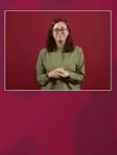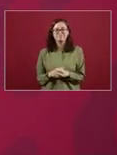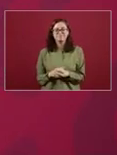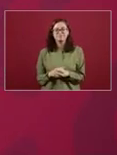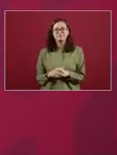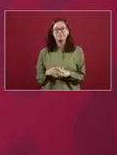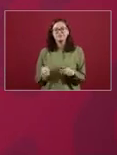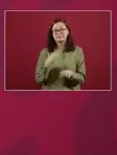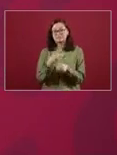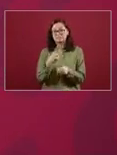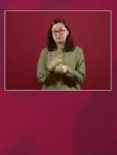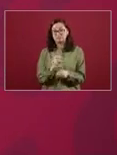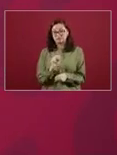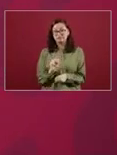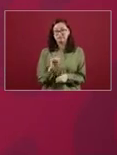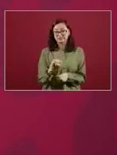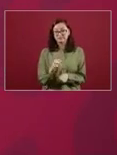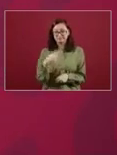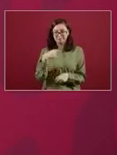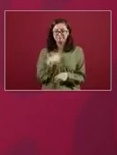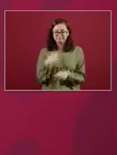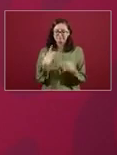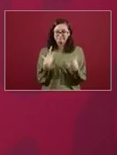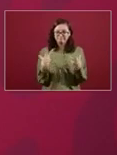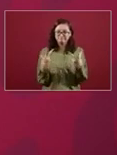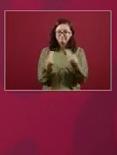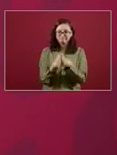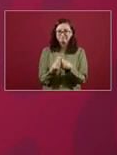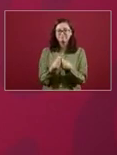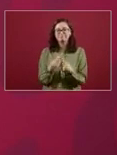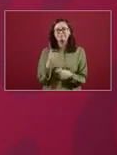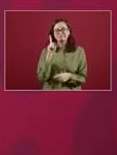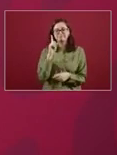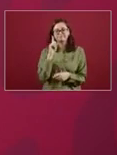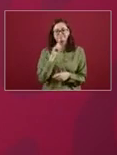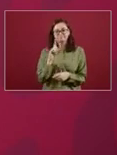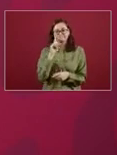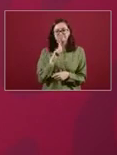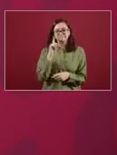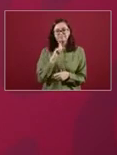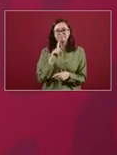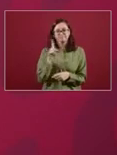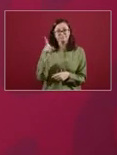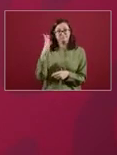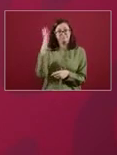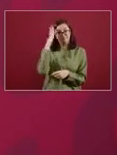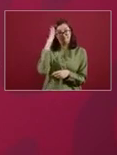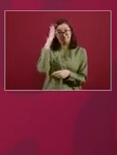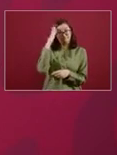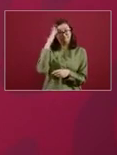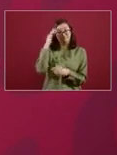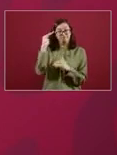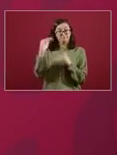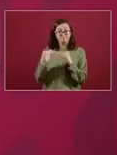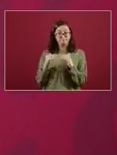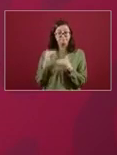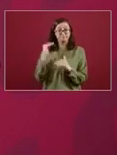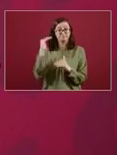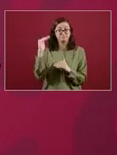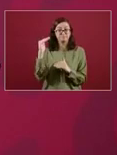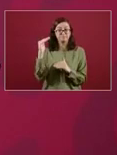Lo segundo, sí, me voy a reunir con la alta comisionada